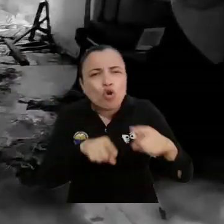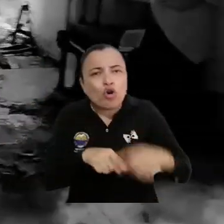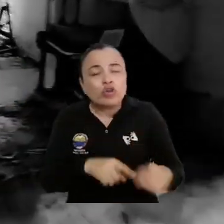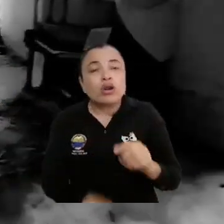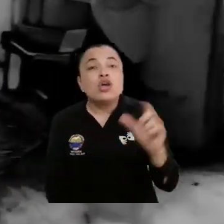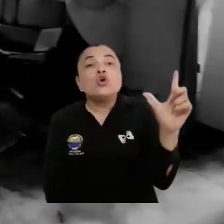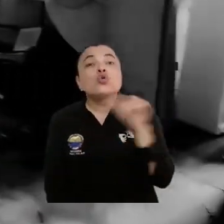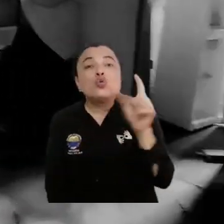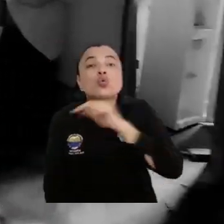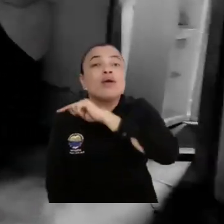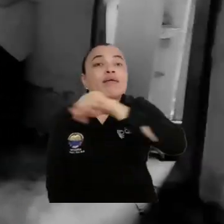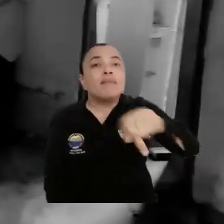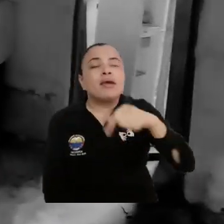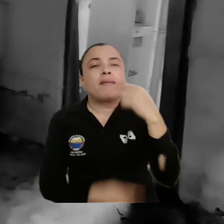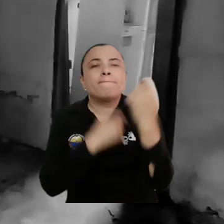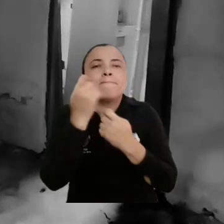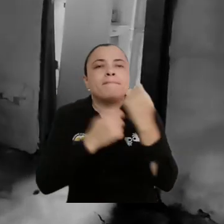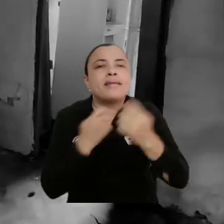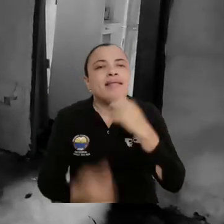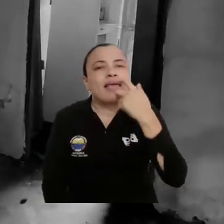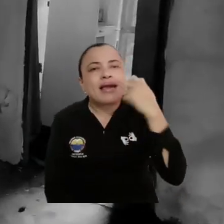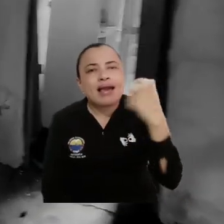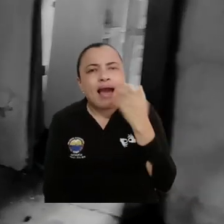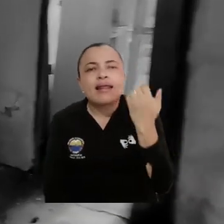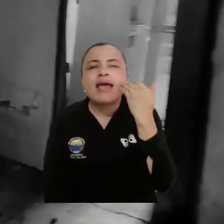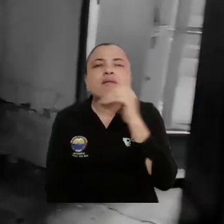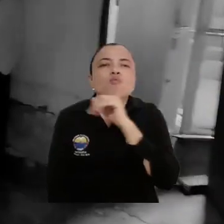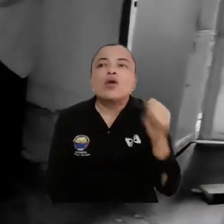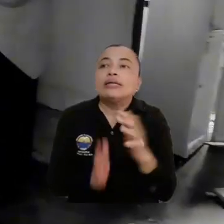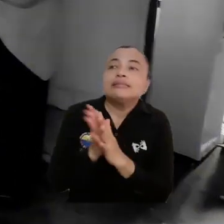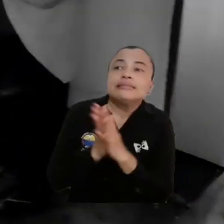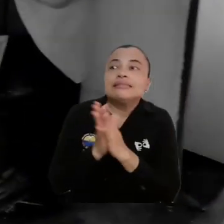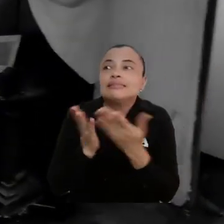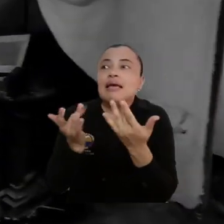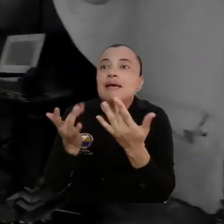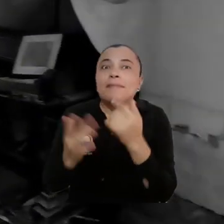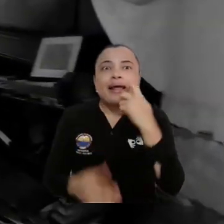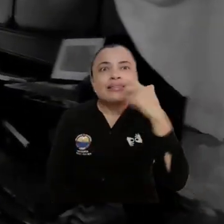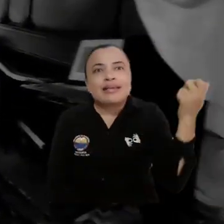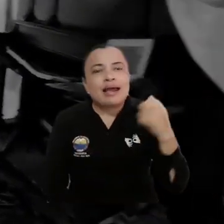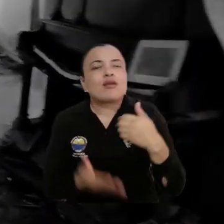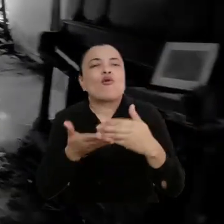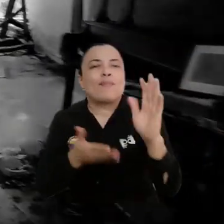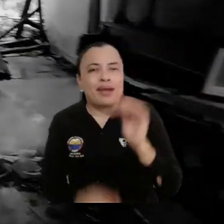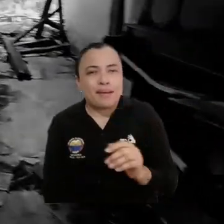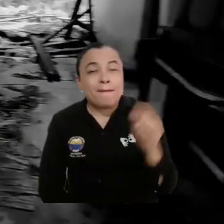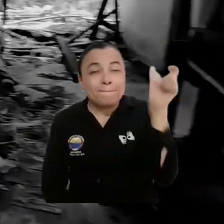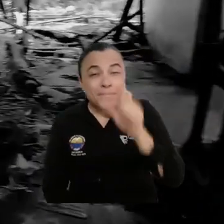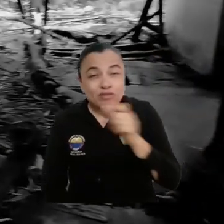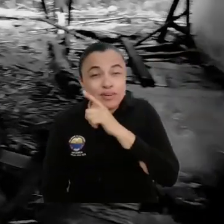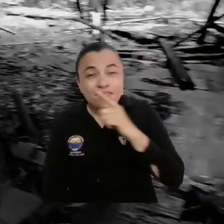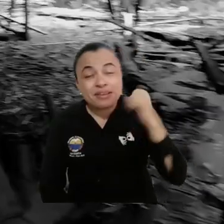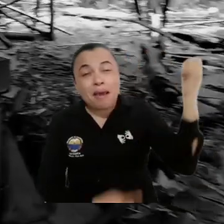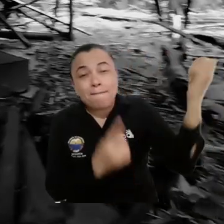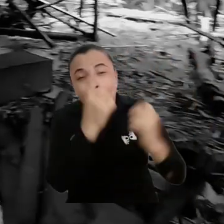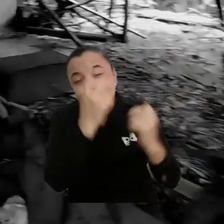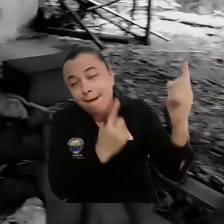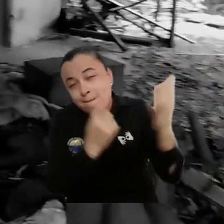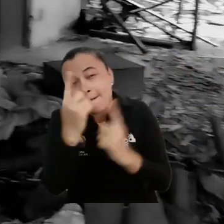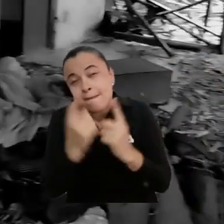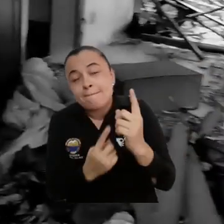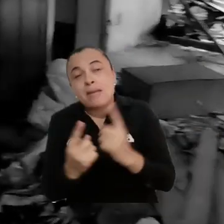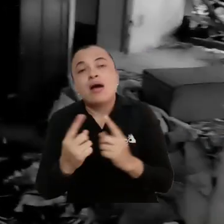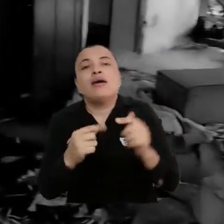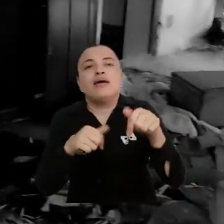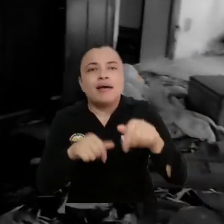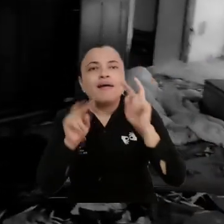la carne, todo el mundo, todas esas mujeres esperando la carne. Bajaban gente de las otras fincas a ver los partidos y ese domingo eso